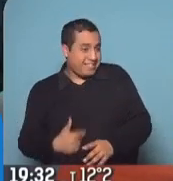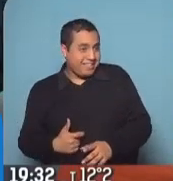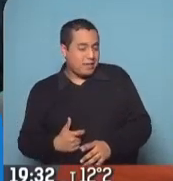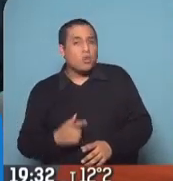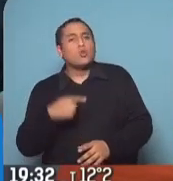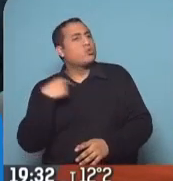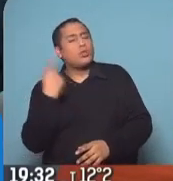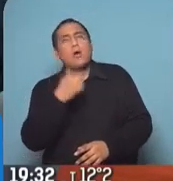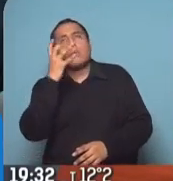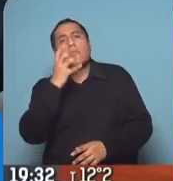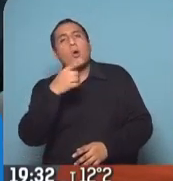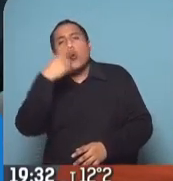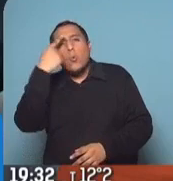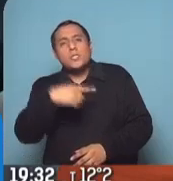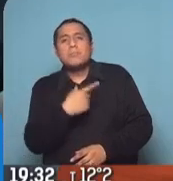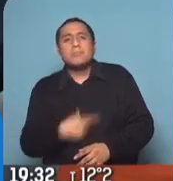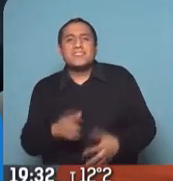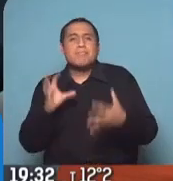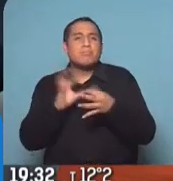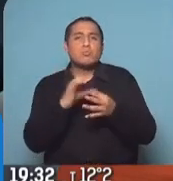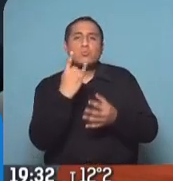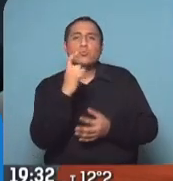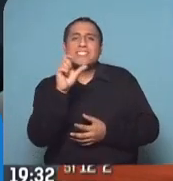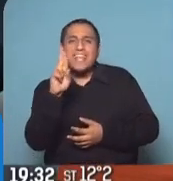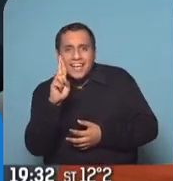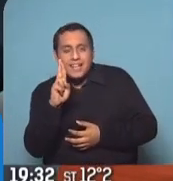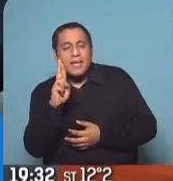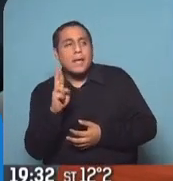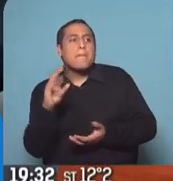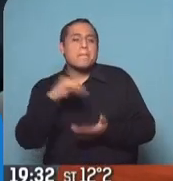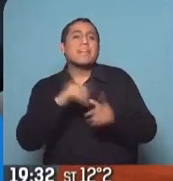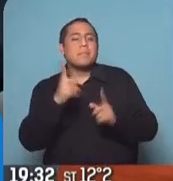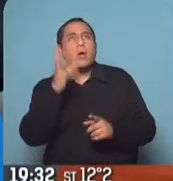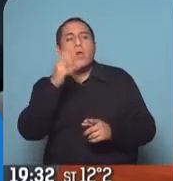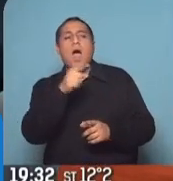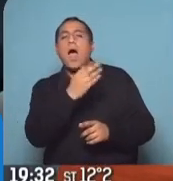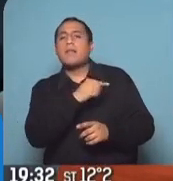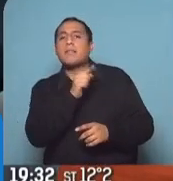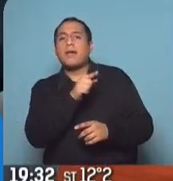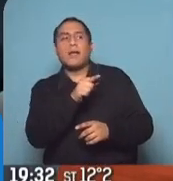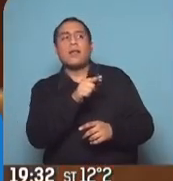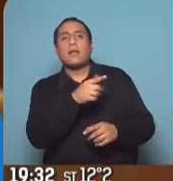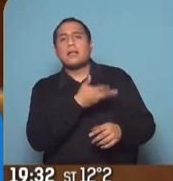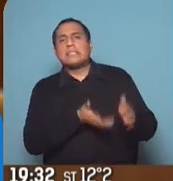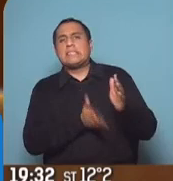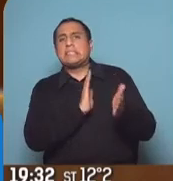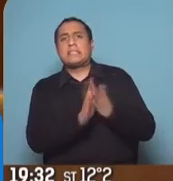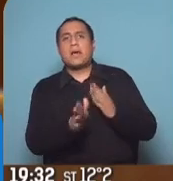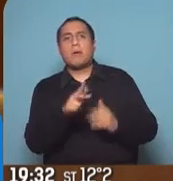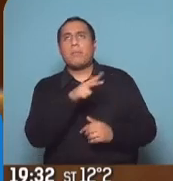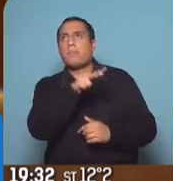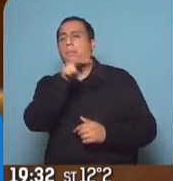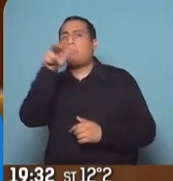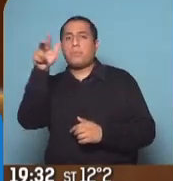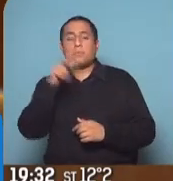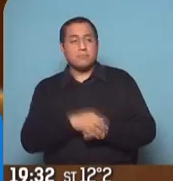el último presidente de la UCR, pero también como el presidente que se fue en el helicóptero y que estalló la crisis. ¿Cuál es el análisis que hace de eso? Bueno, yo creo